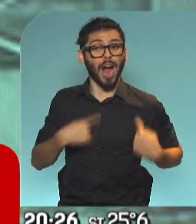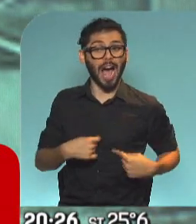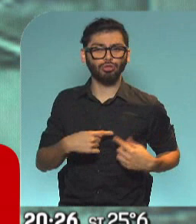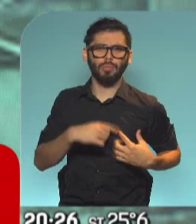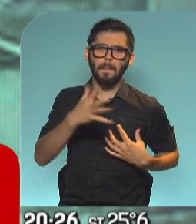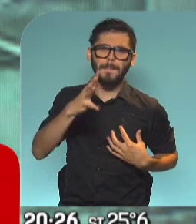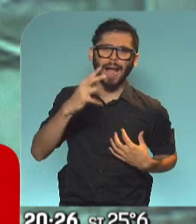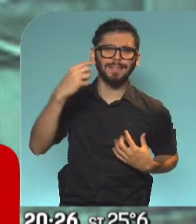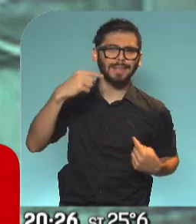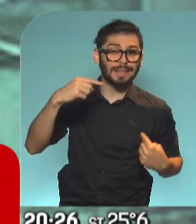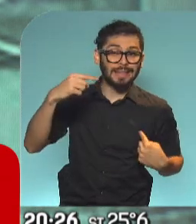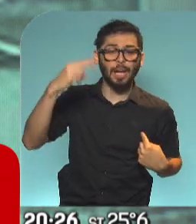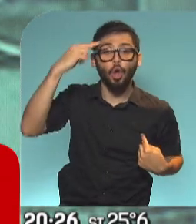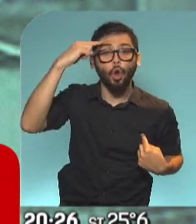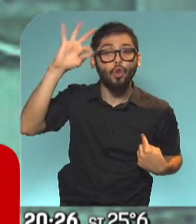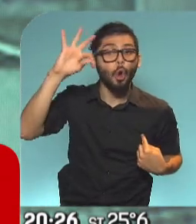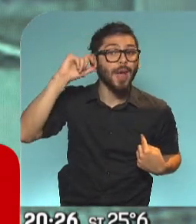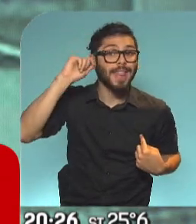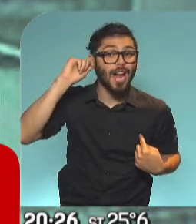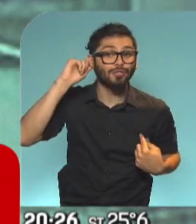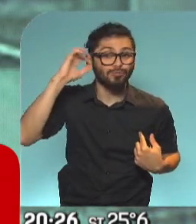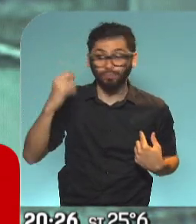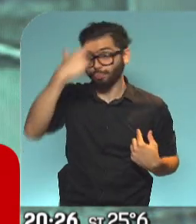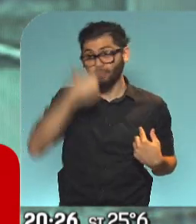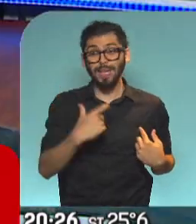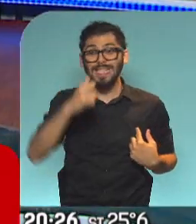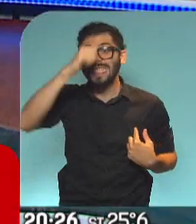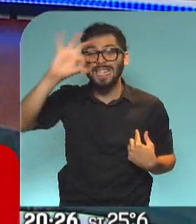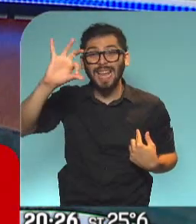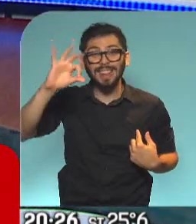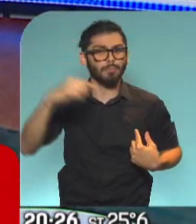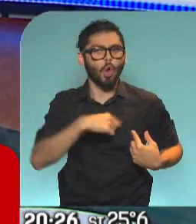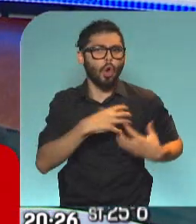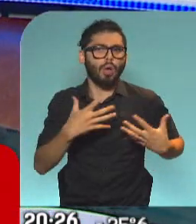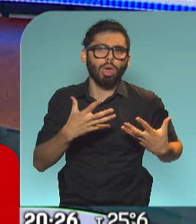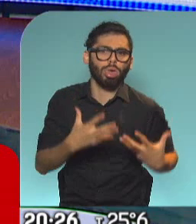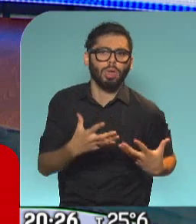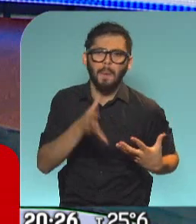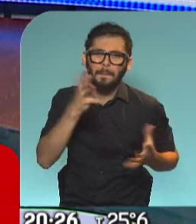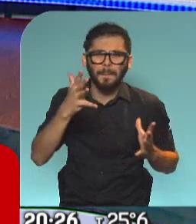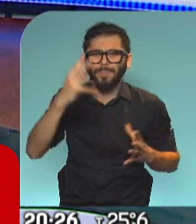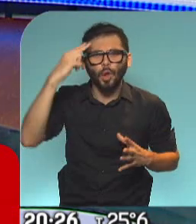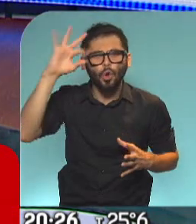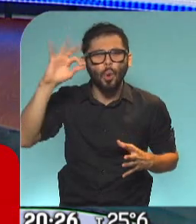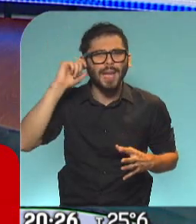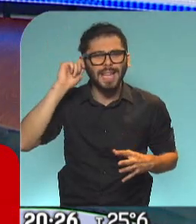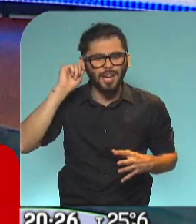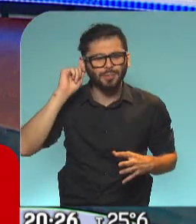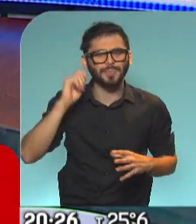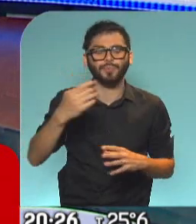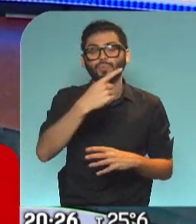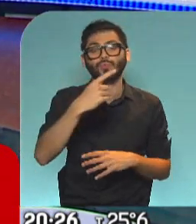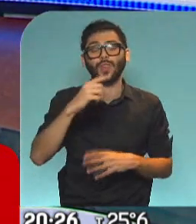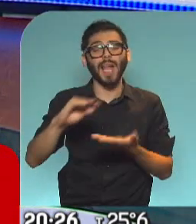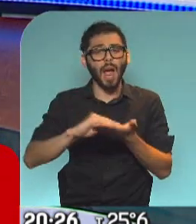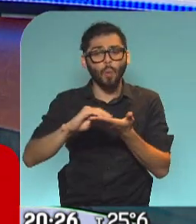edad, pese a sus 60 reales que marcaba la cronología. La enfermera acusó a la psiquiatra, bueno, lo hemos escuchado recién a Rodolfo Baqué, ¿no? A su